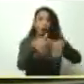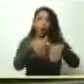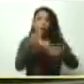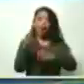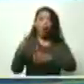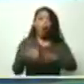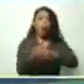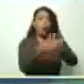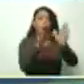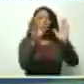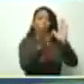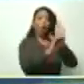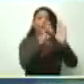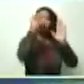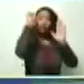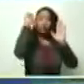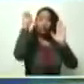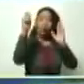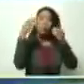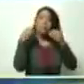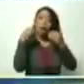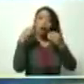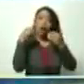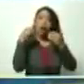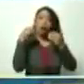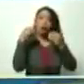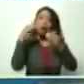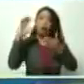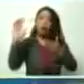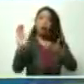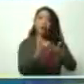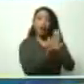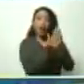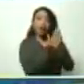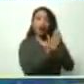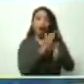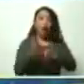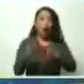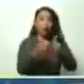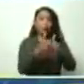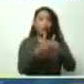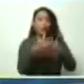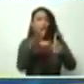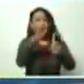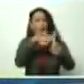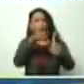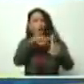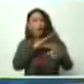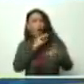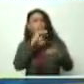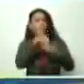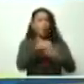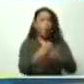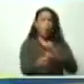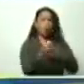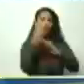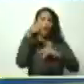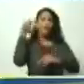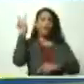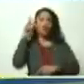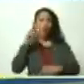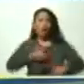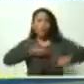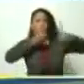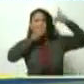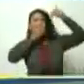camino constitucional para sacarlos del camino de la conspiración del intervencionismo del terrorismo